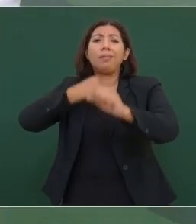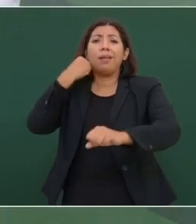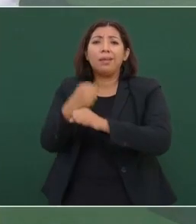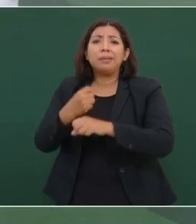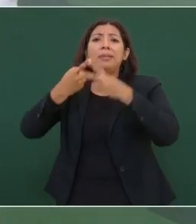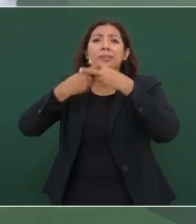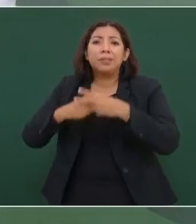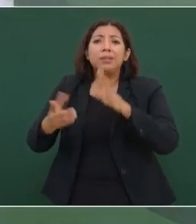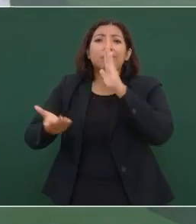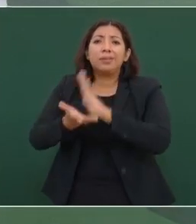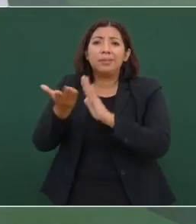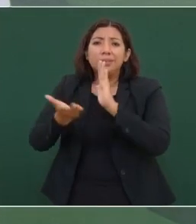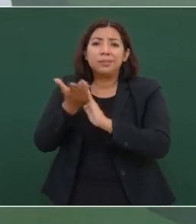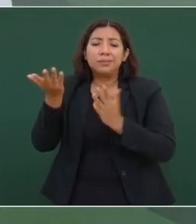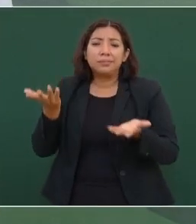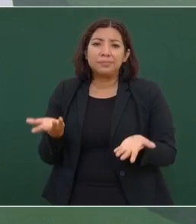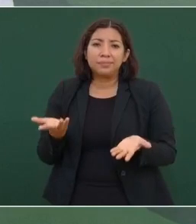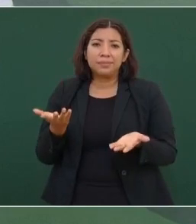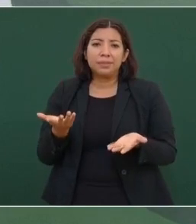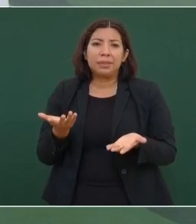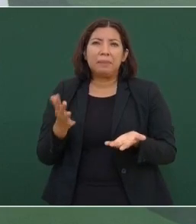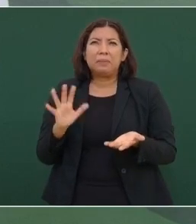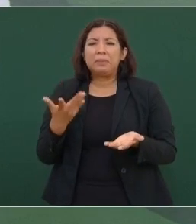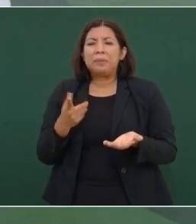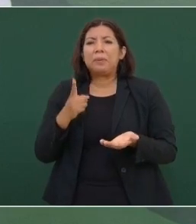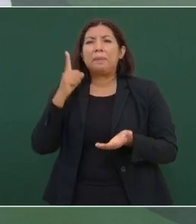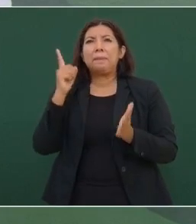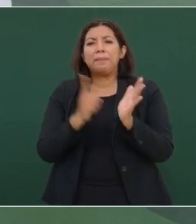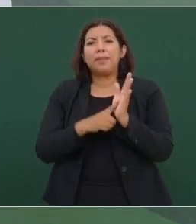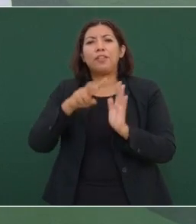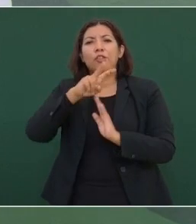y apenas llevan como 1.200 kilómetros.